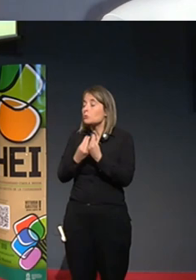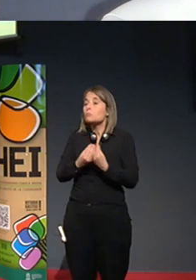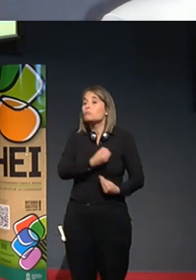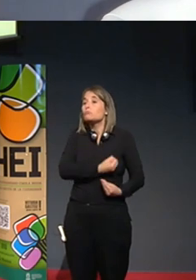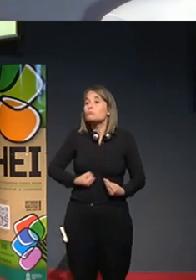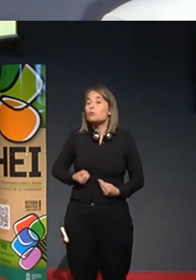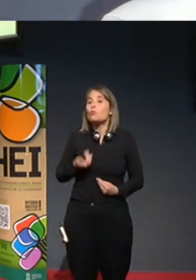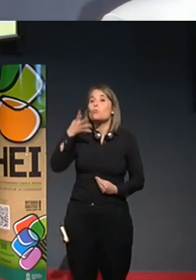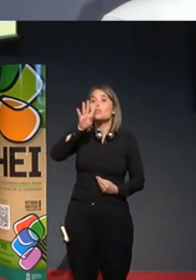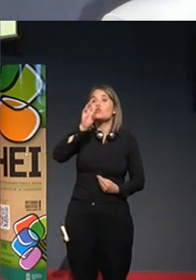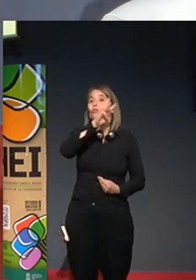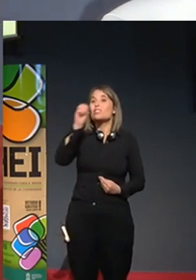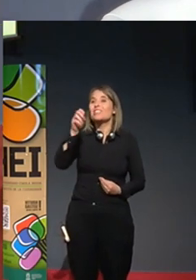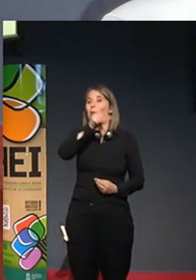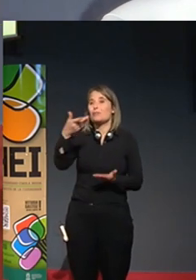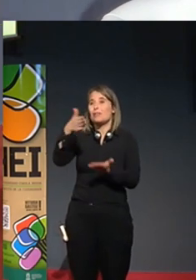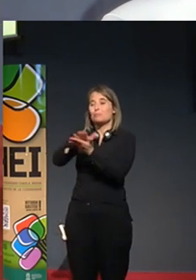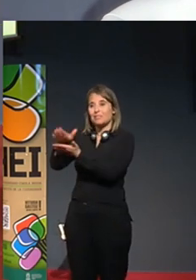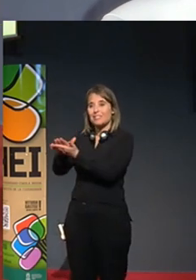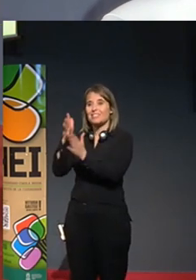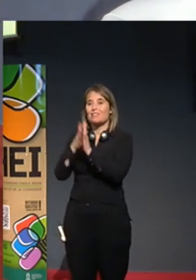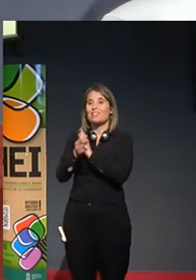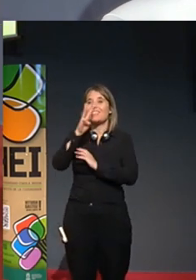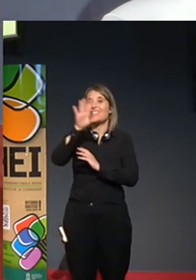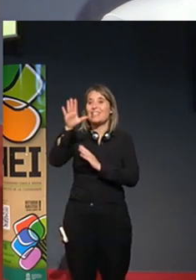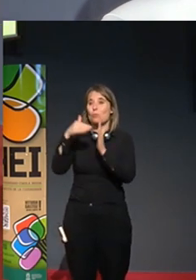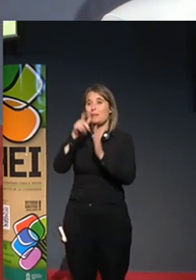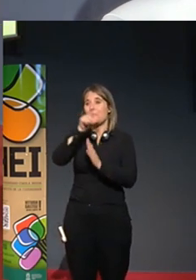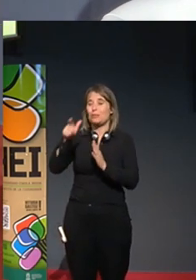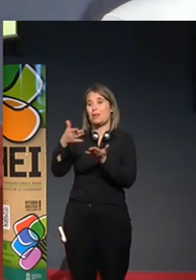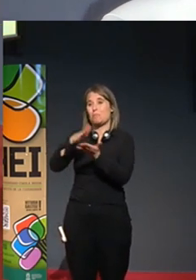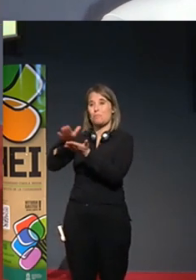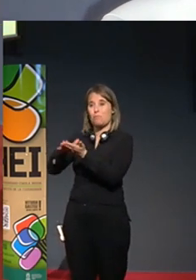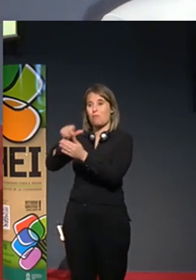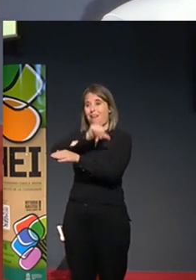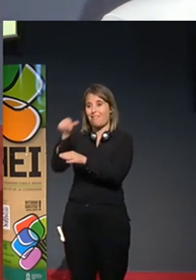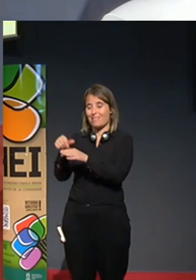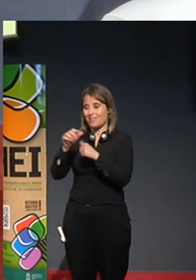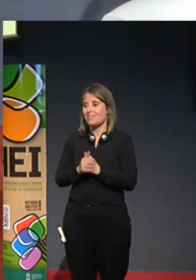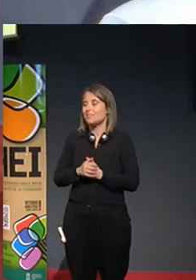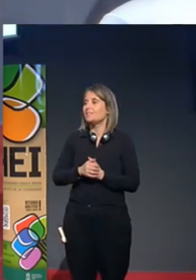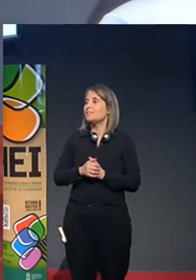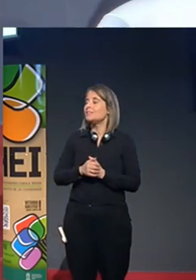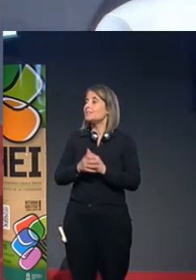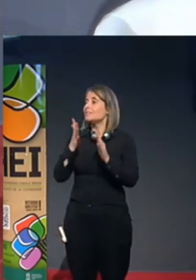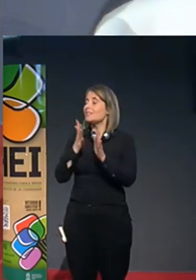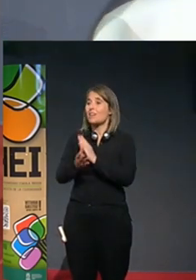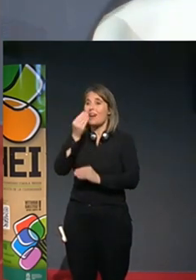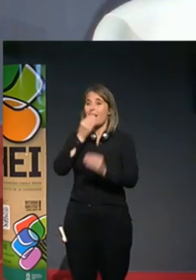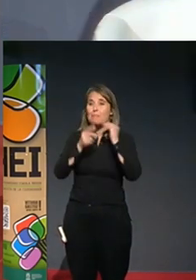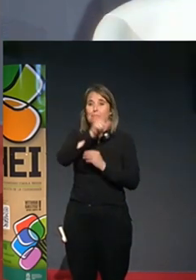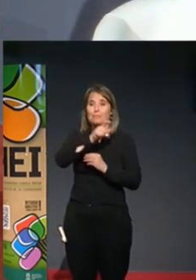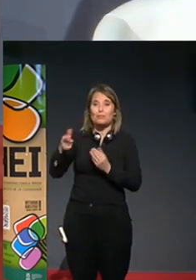480 personas se estima que 35000 personas mueren Al Día de hambre goose eta gaizki elika dauden perts